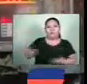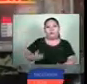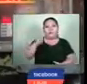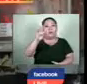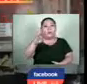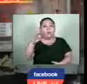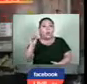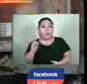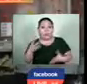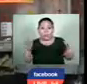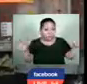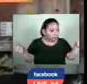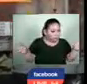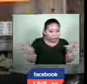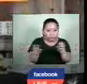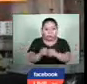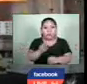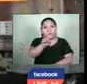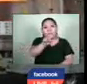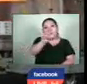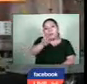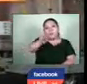de